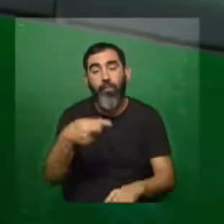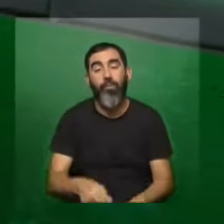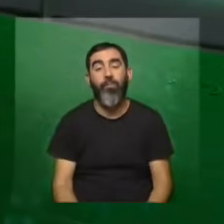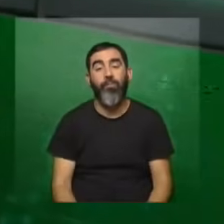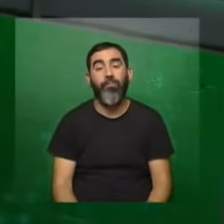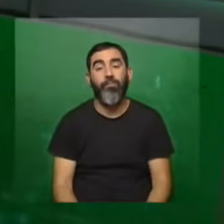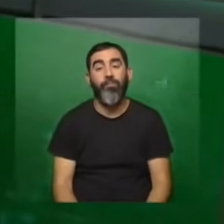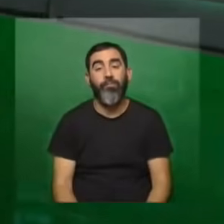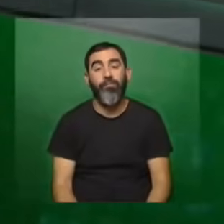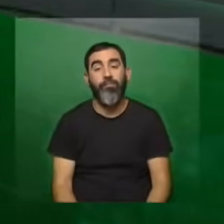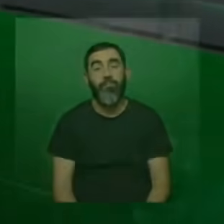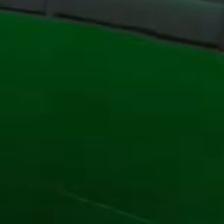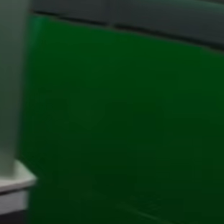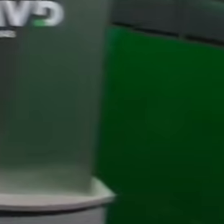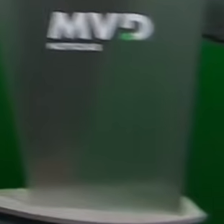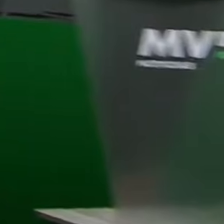volvemos enseguida.